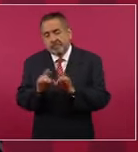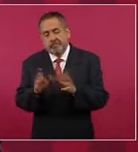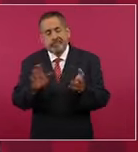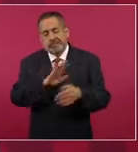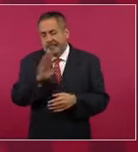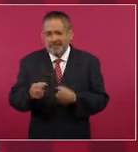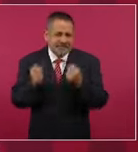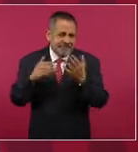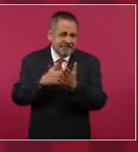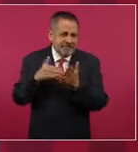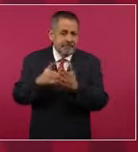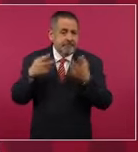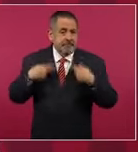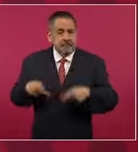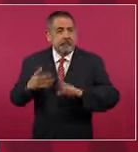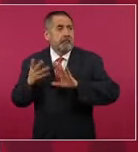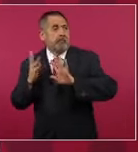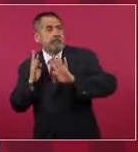de